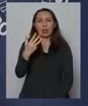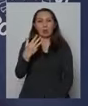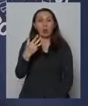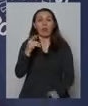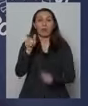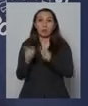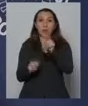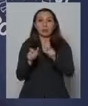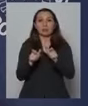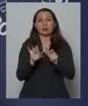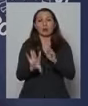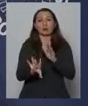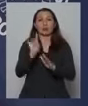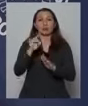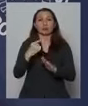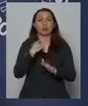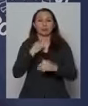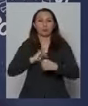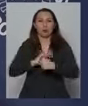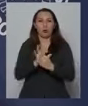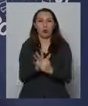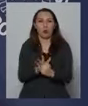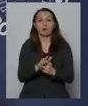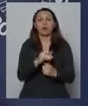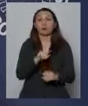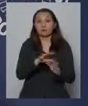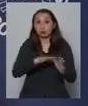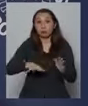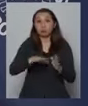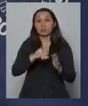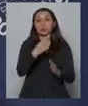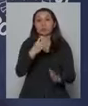1.981.239 casos confirmados, de los cuales